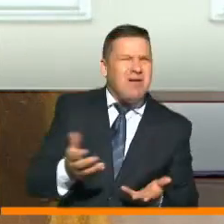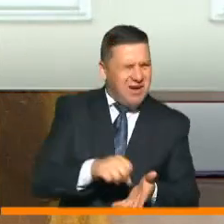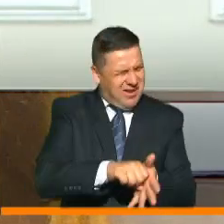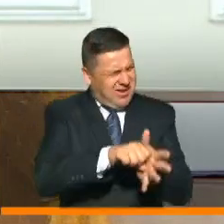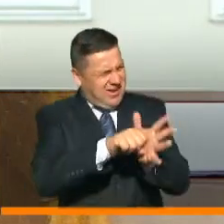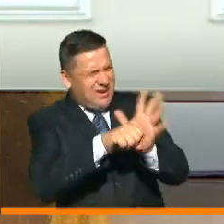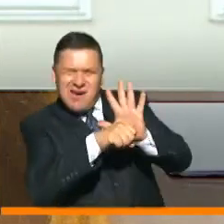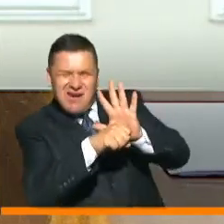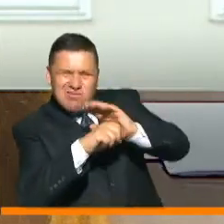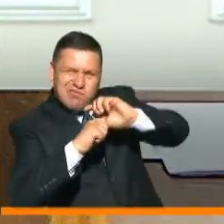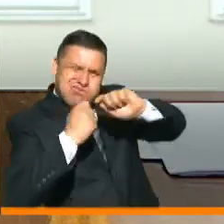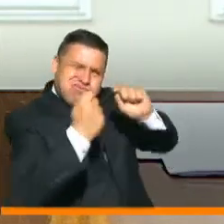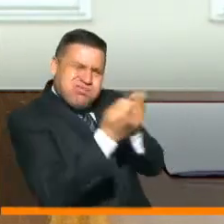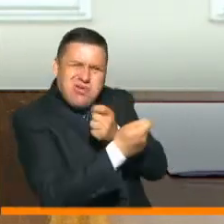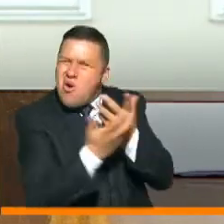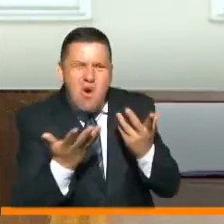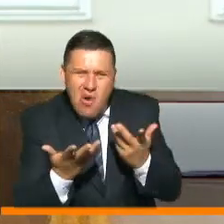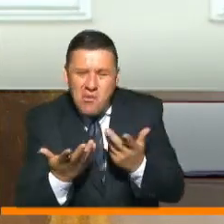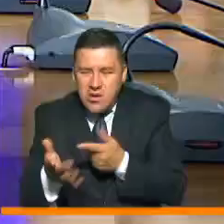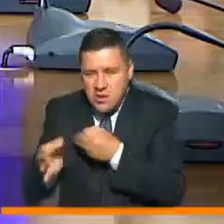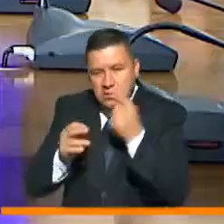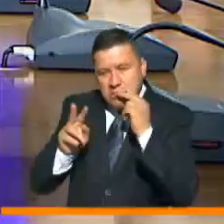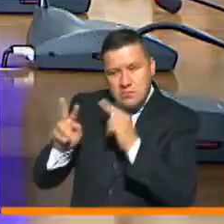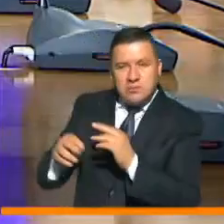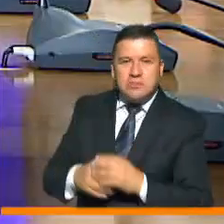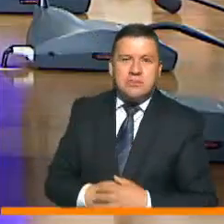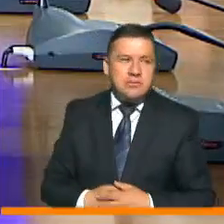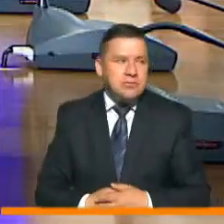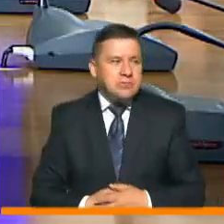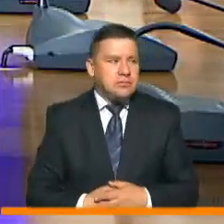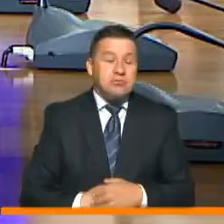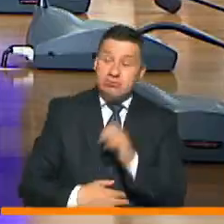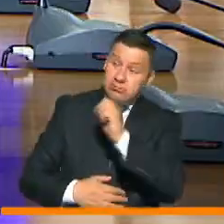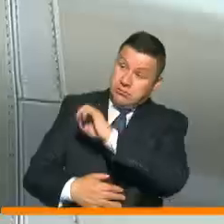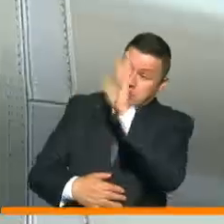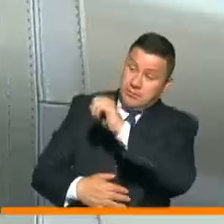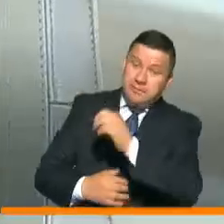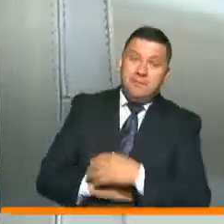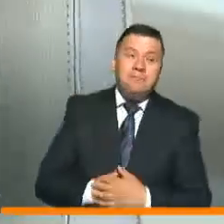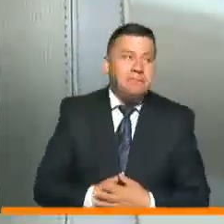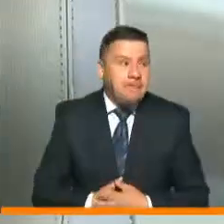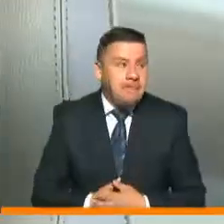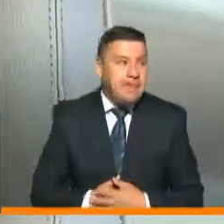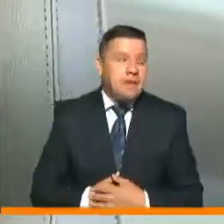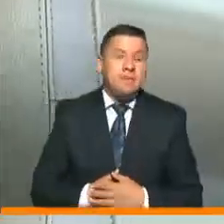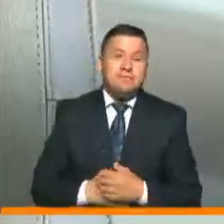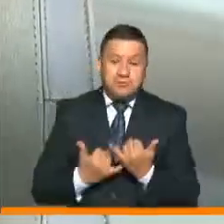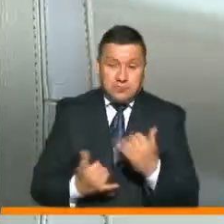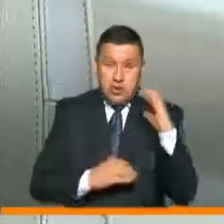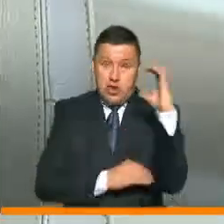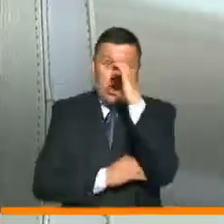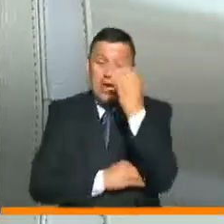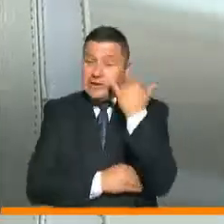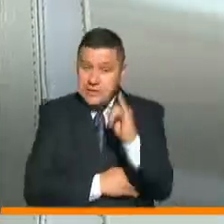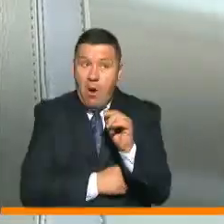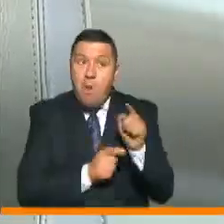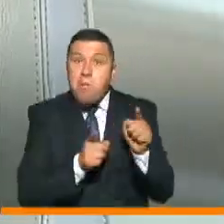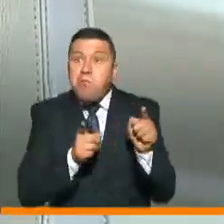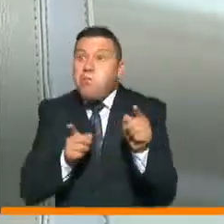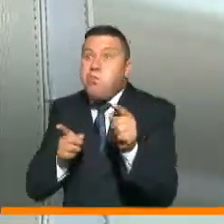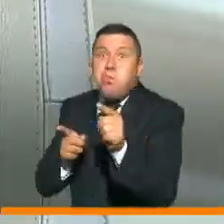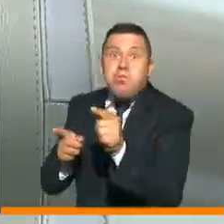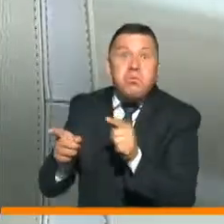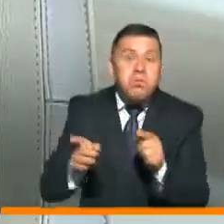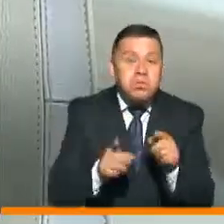y qué herramientas de prevención adicionales debemos observar? Claro que sí. Tenemos en Colombia circulando